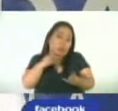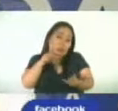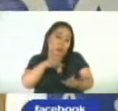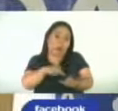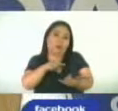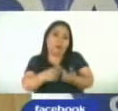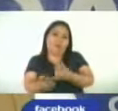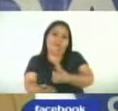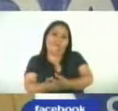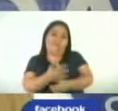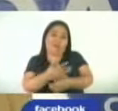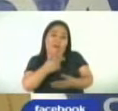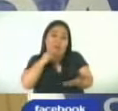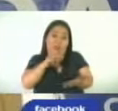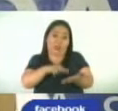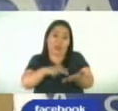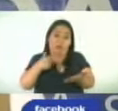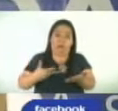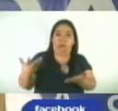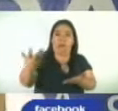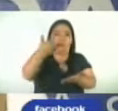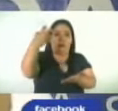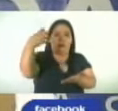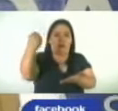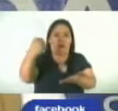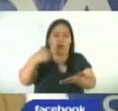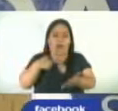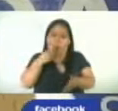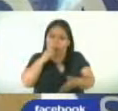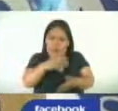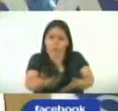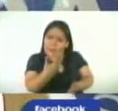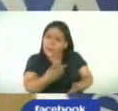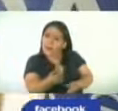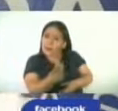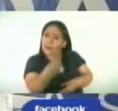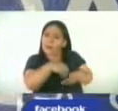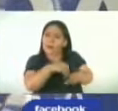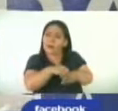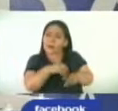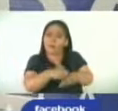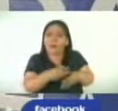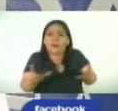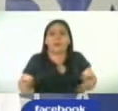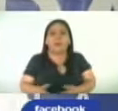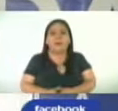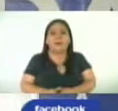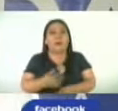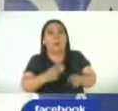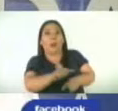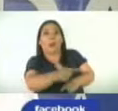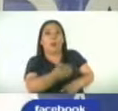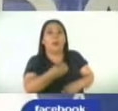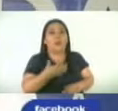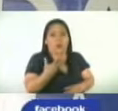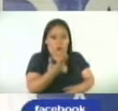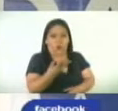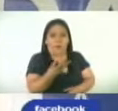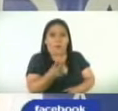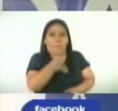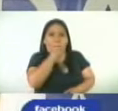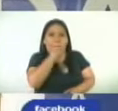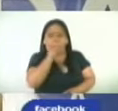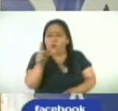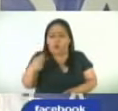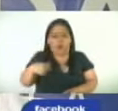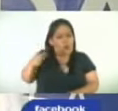me mandan mensajes que se ha ganado premios uno y yo les he dicho, pues deposítamelo a tal cuenta y todo eso. Y, no, pero es que danos el número de cuenta tuyo y dicen,